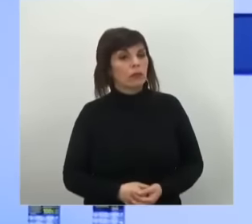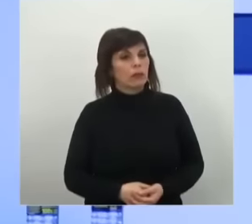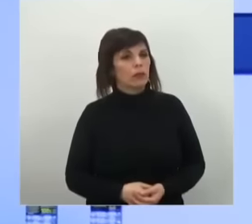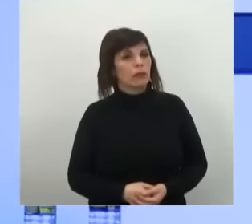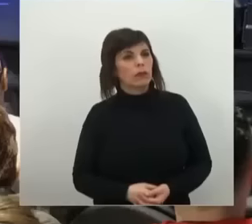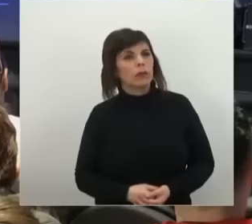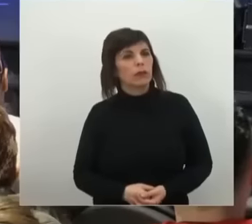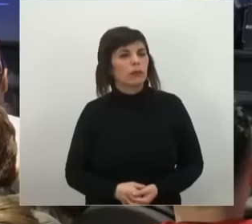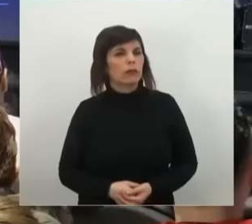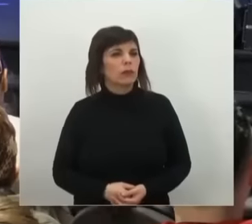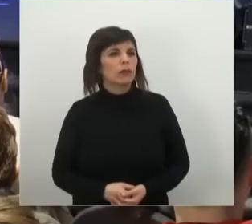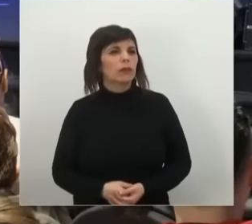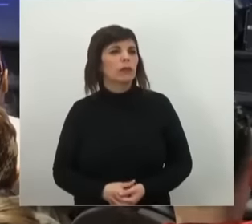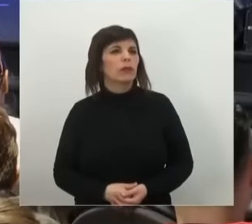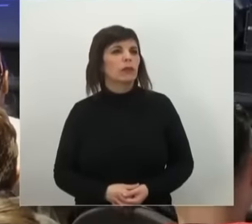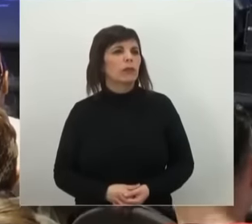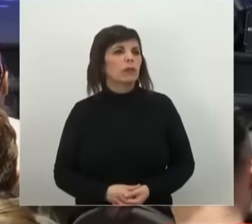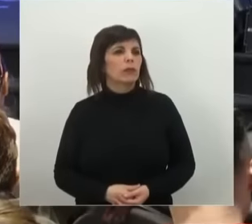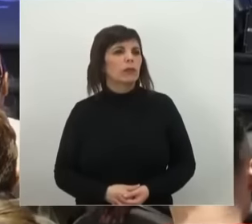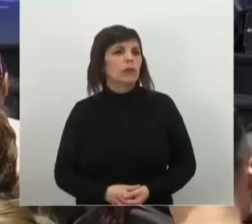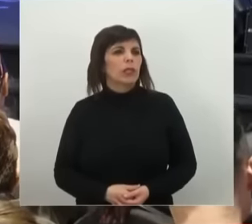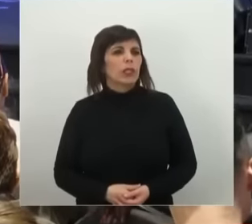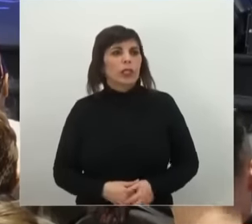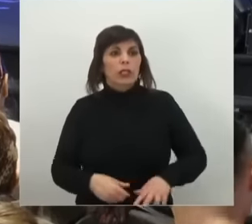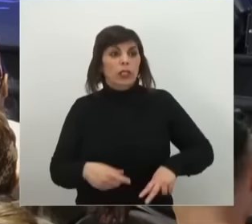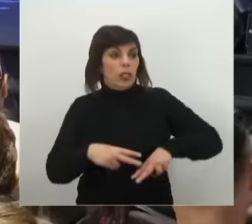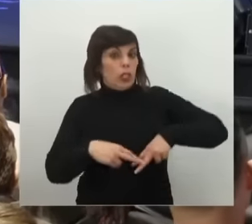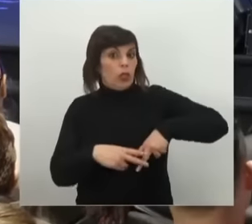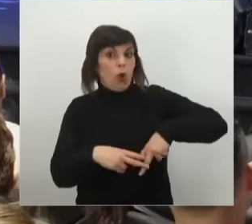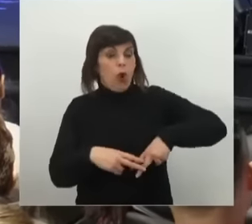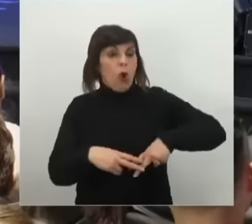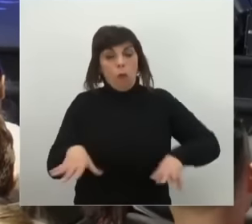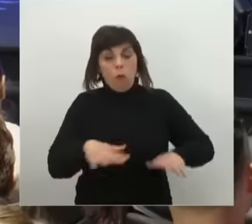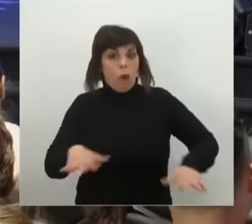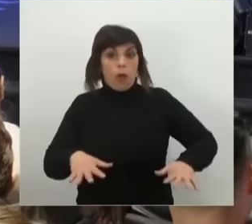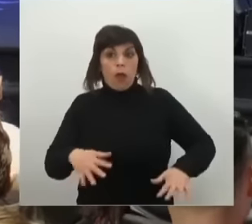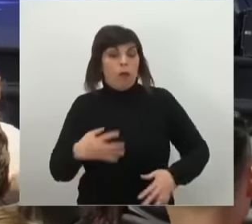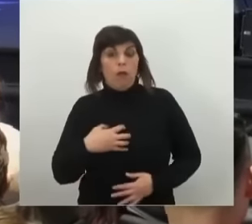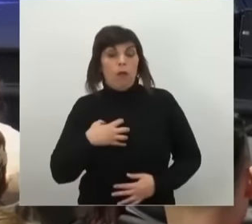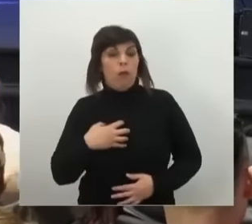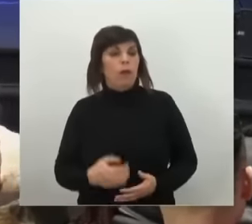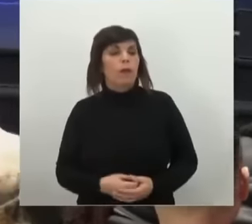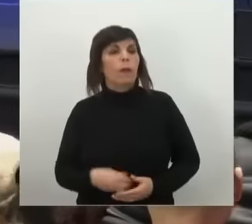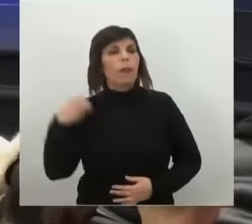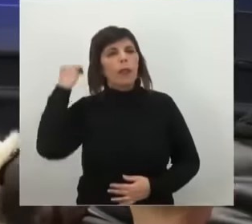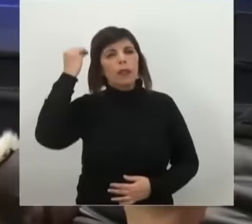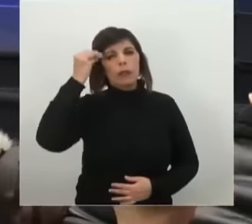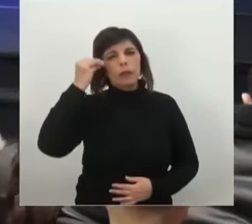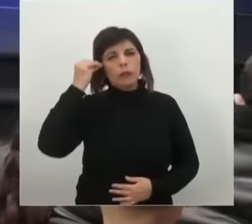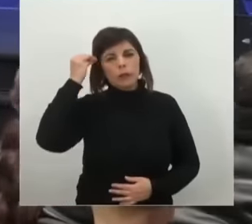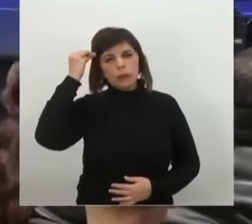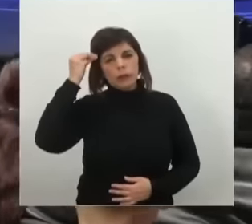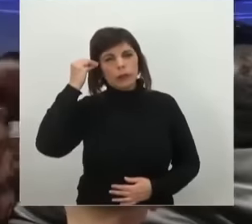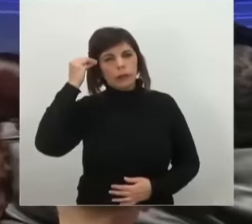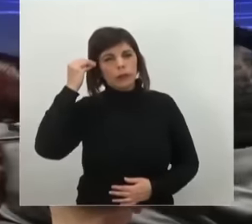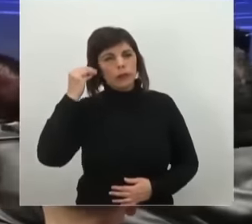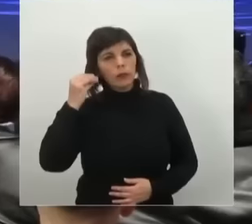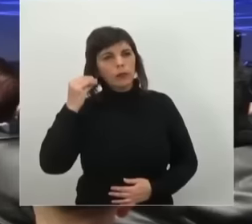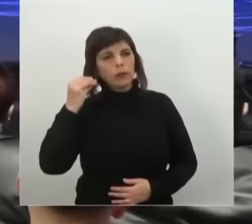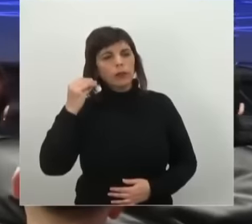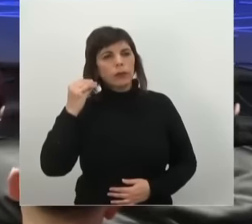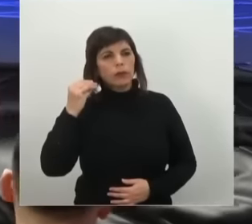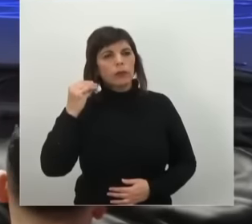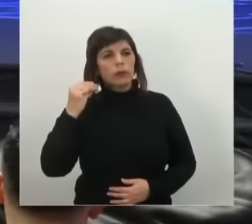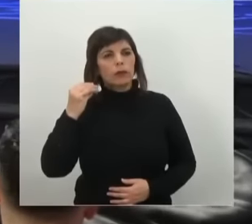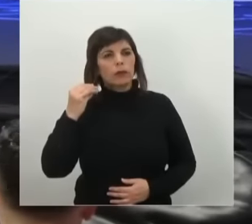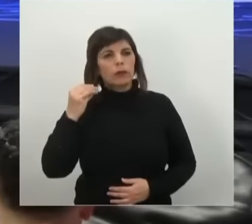me puedo levantar y andar si no puedo moverme entonces en mi mente empezó a funcionar de una por un lado la voz de